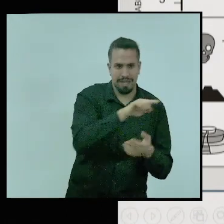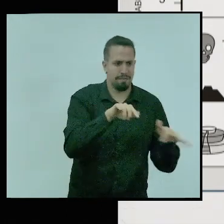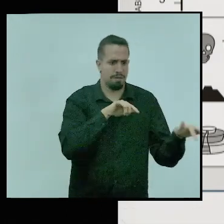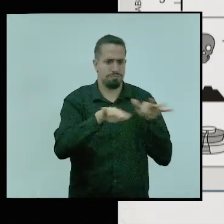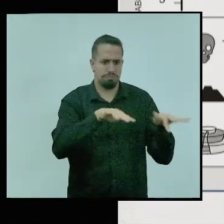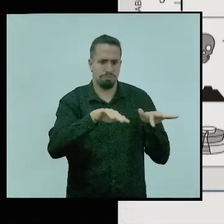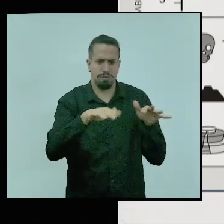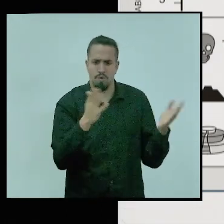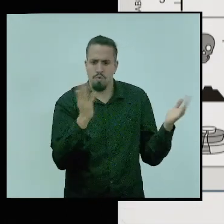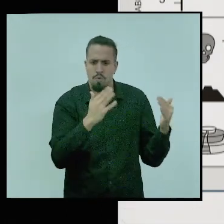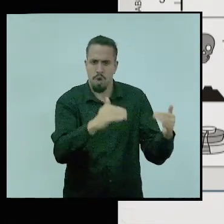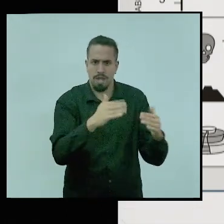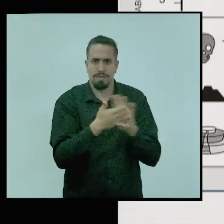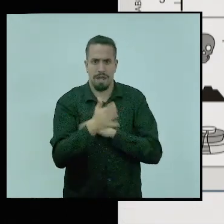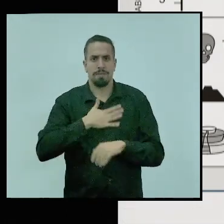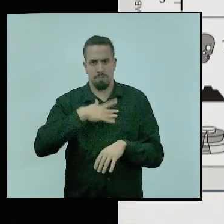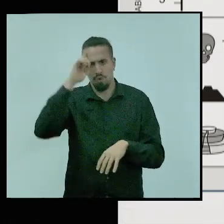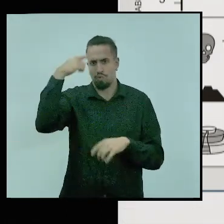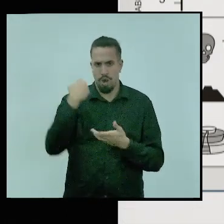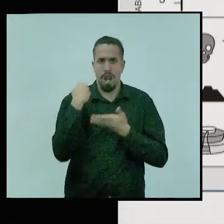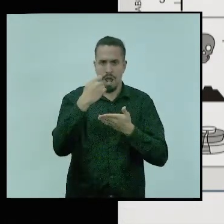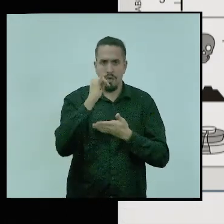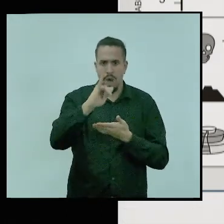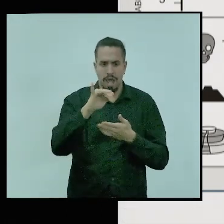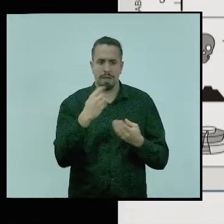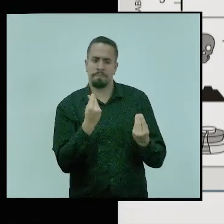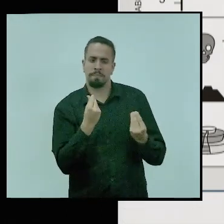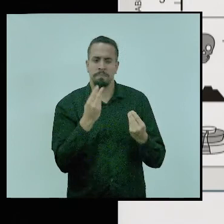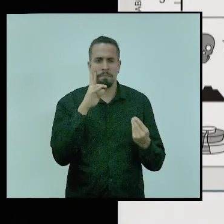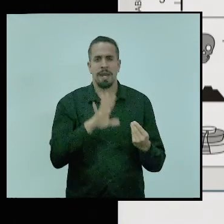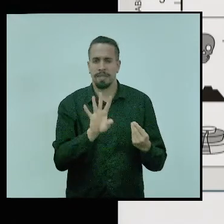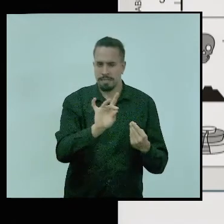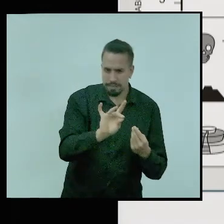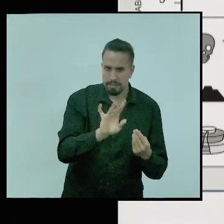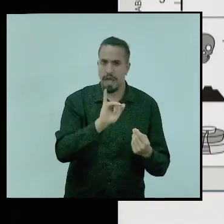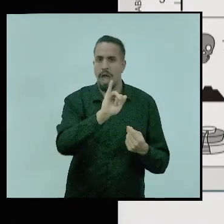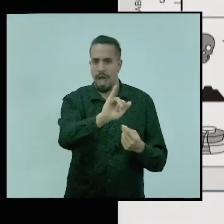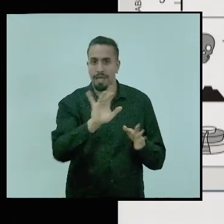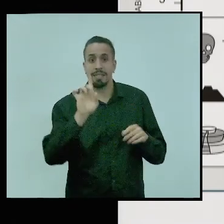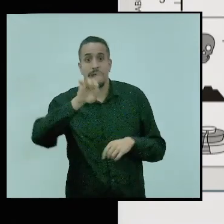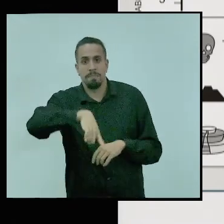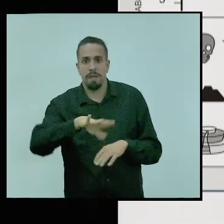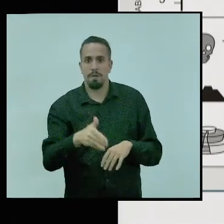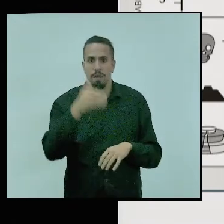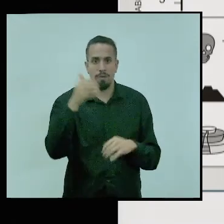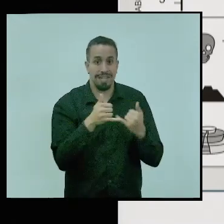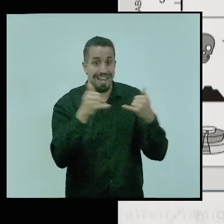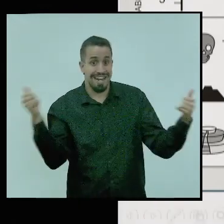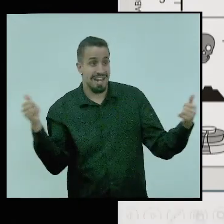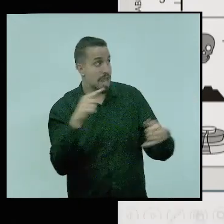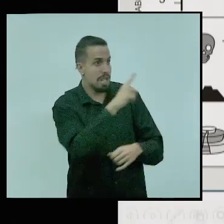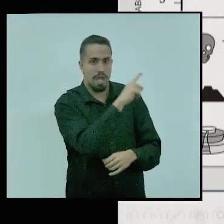Existía el patrimonio cultural, existía el legado y existían los indicios. Lo importante es que está en la Valle Central